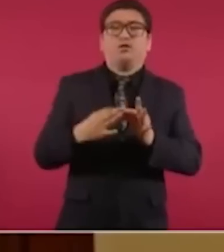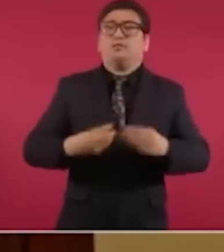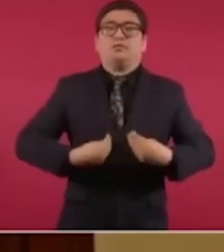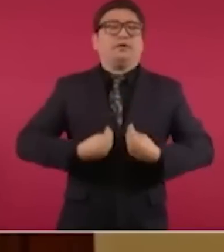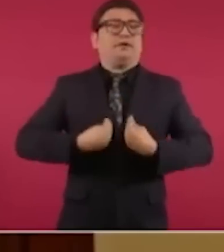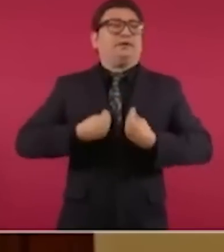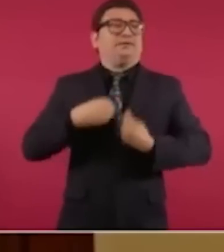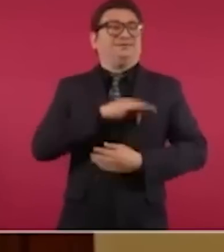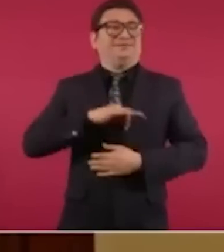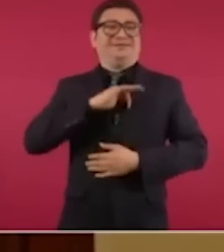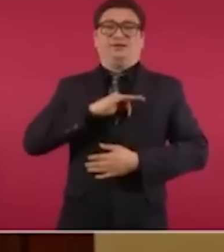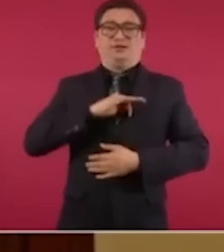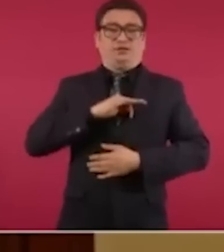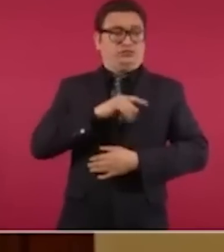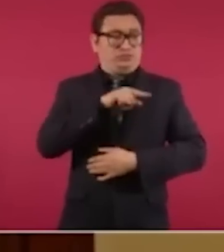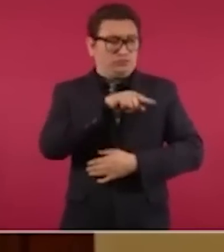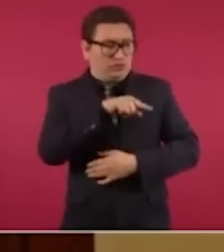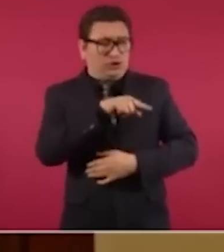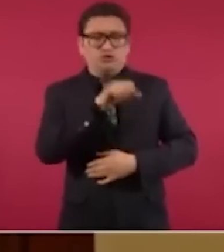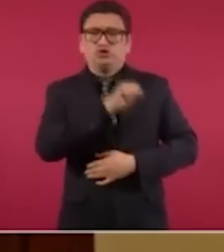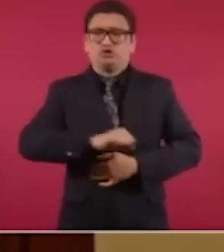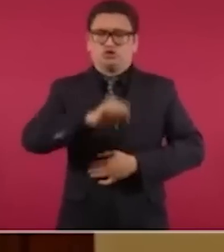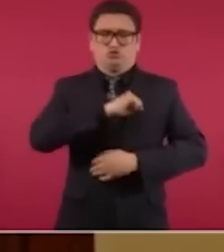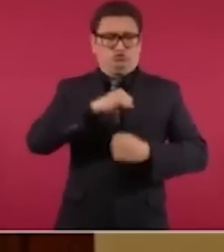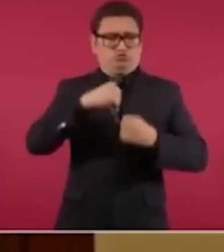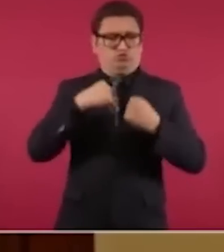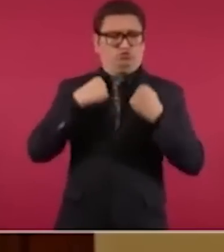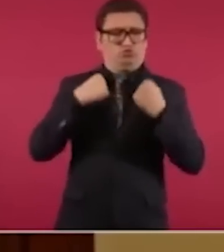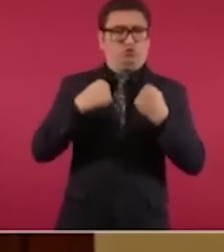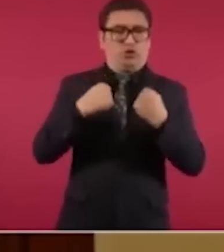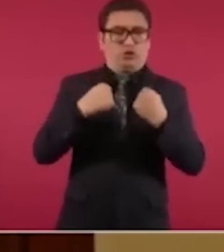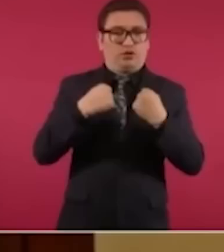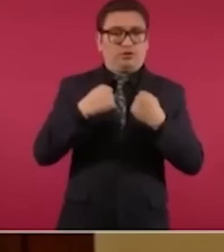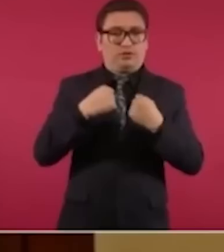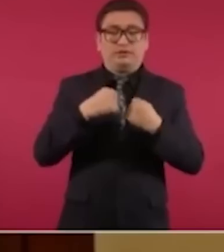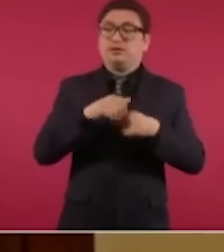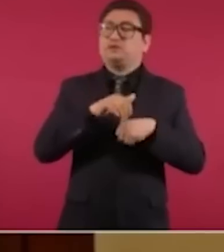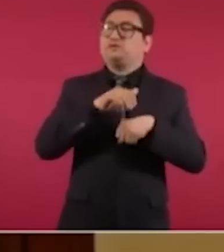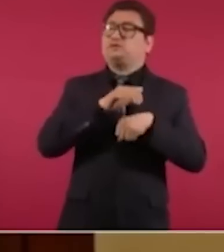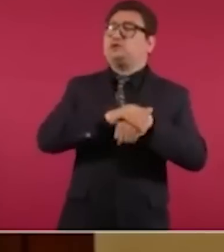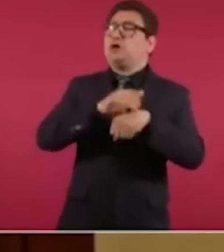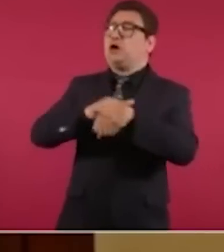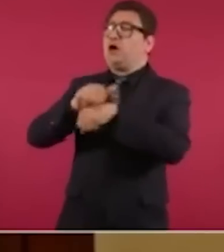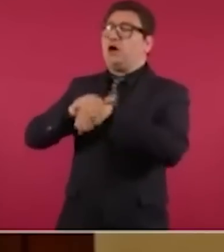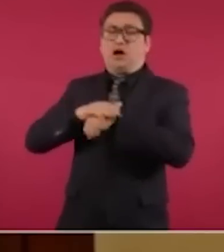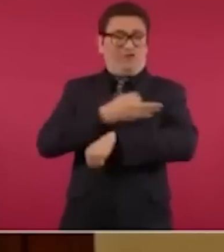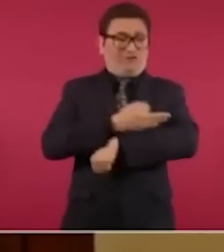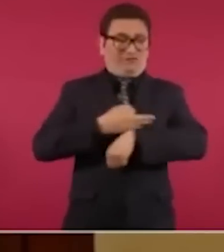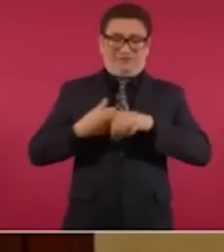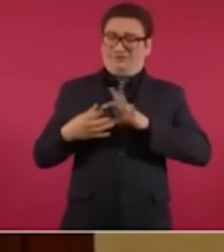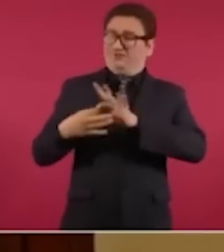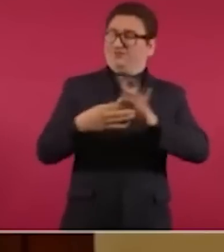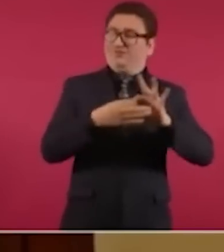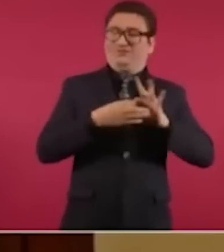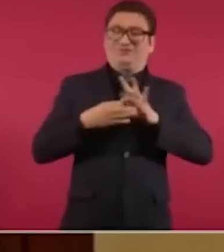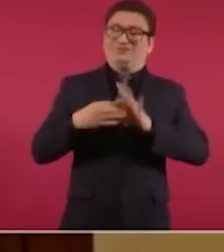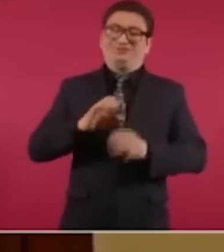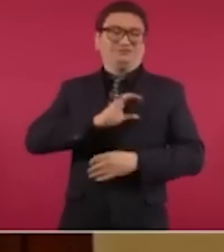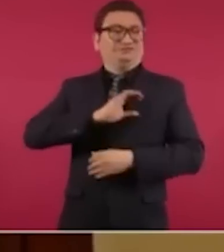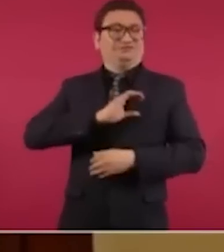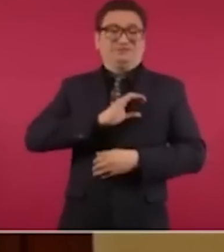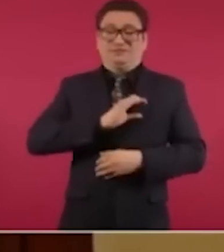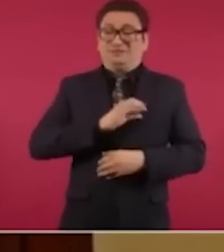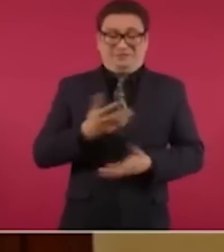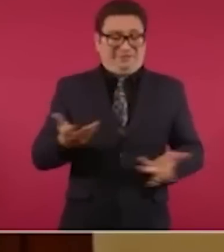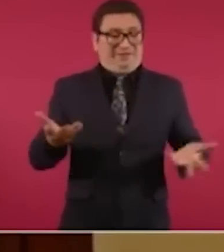una salud de hierro y afectuosos amigos y familiares qué